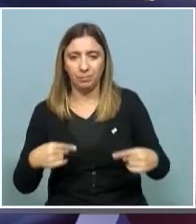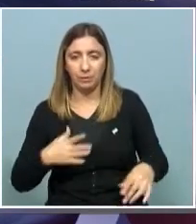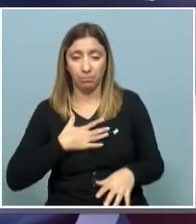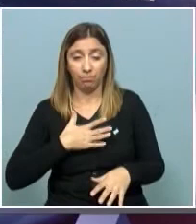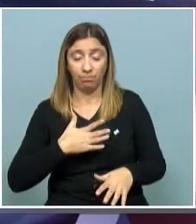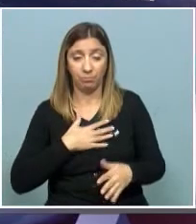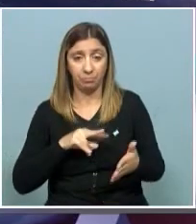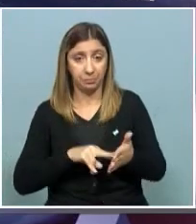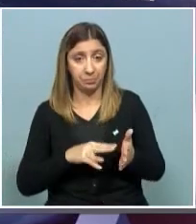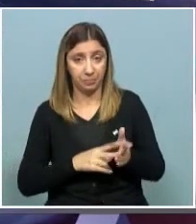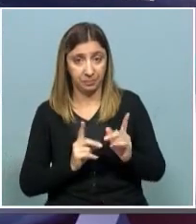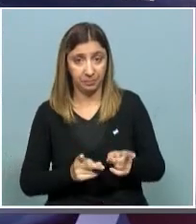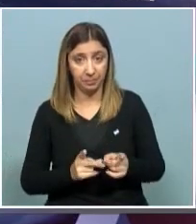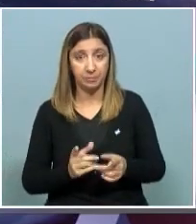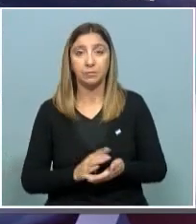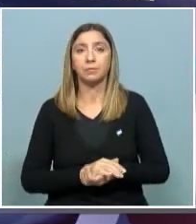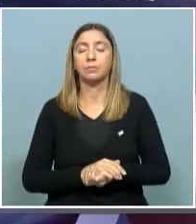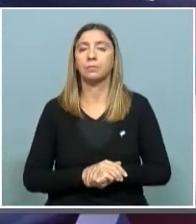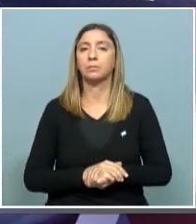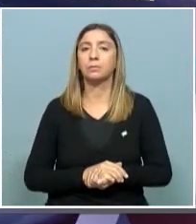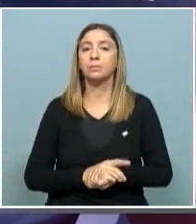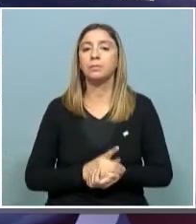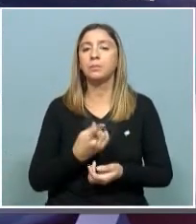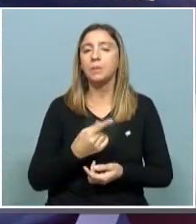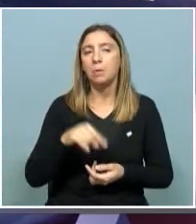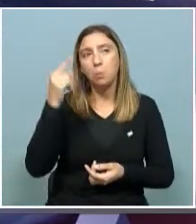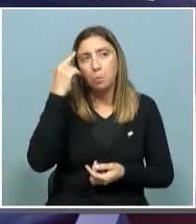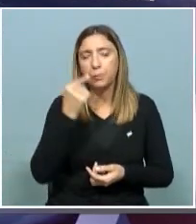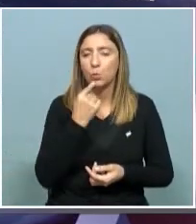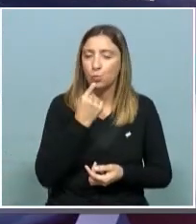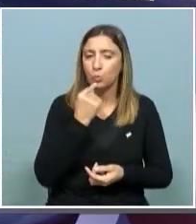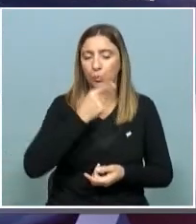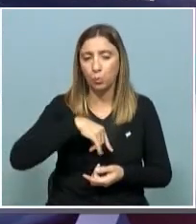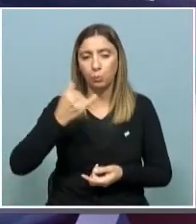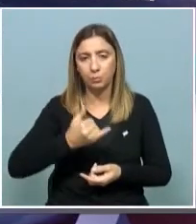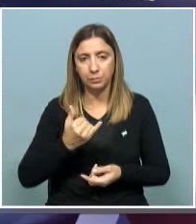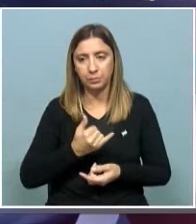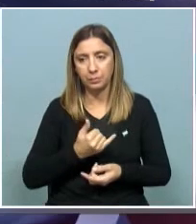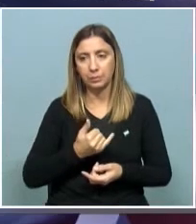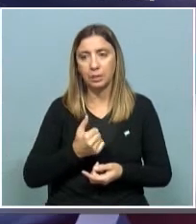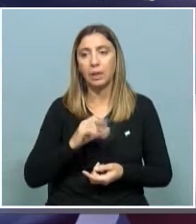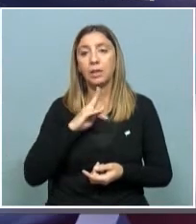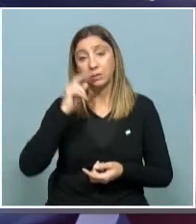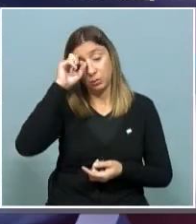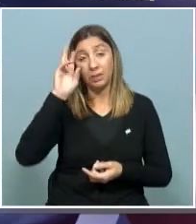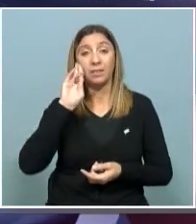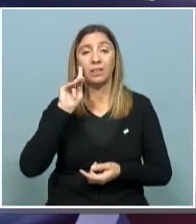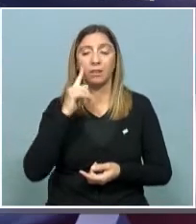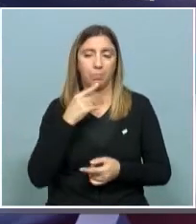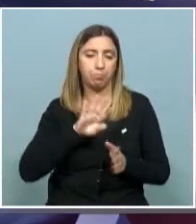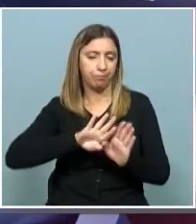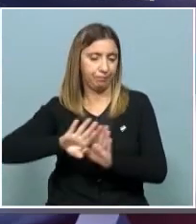respiratoria lo cual bueno después de la primer sospecha que tuvimos que era de gastroenteritis descartados